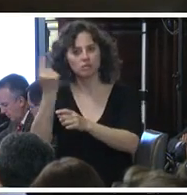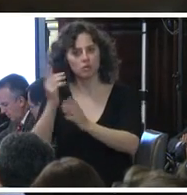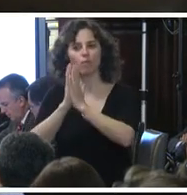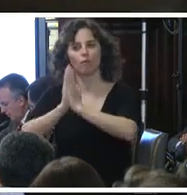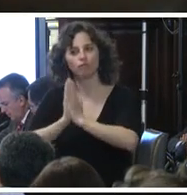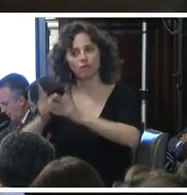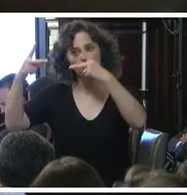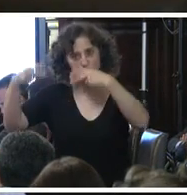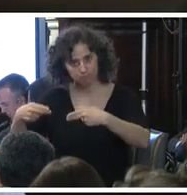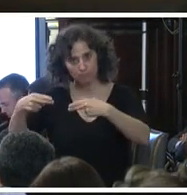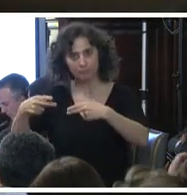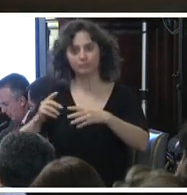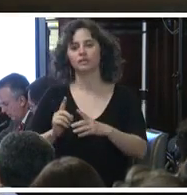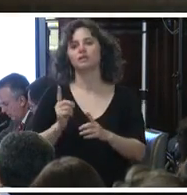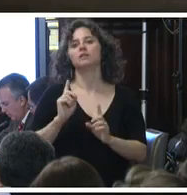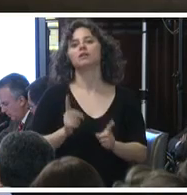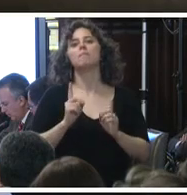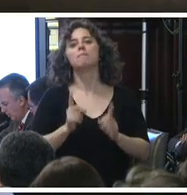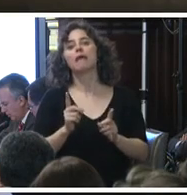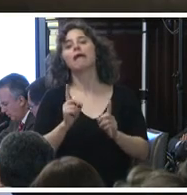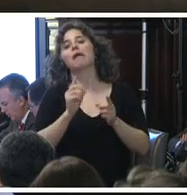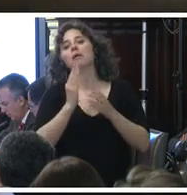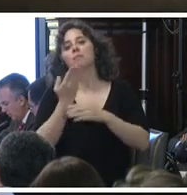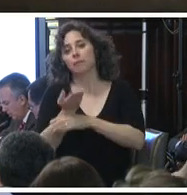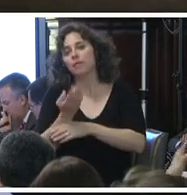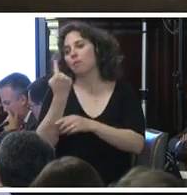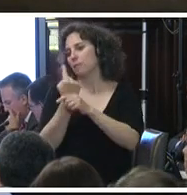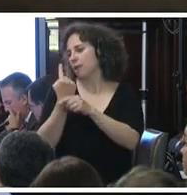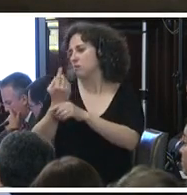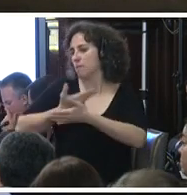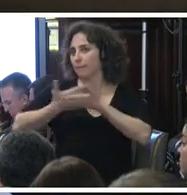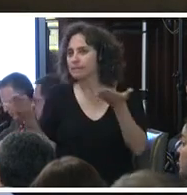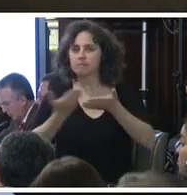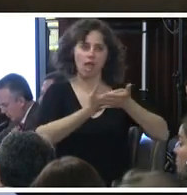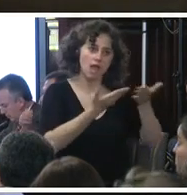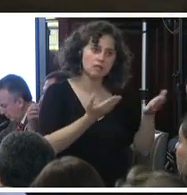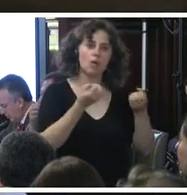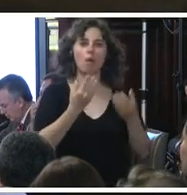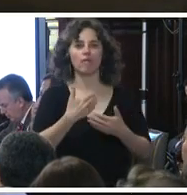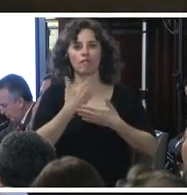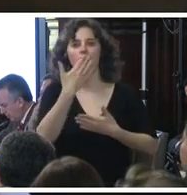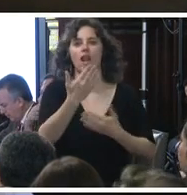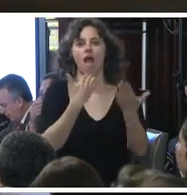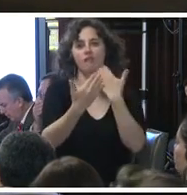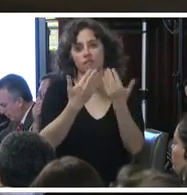cosas veredes constitucionales habitacional de smith